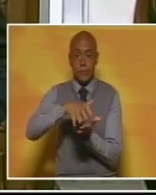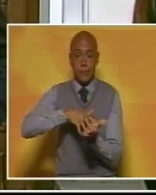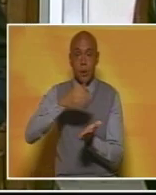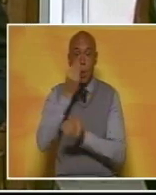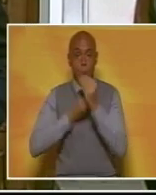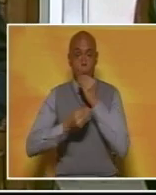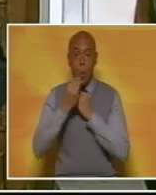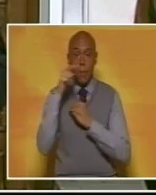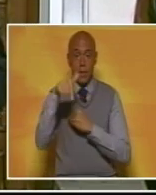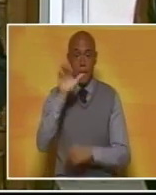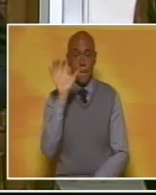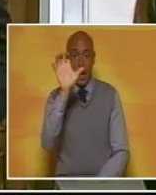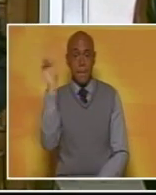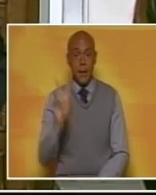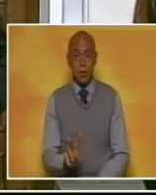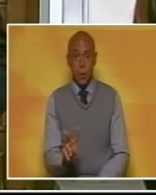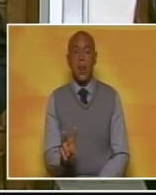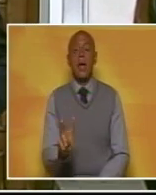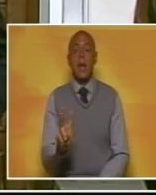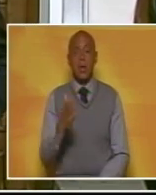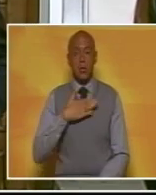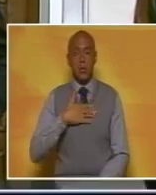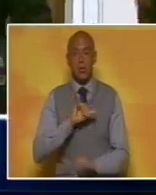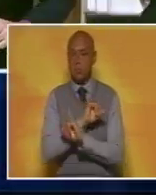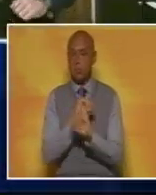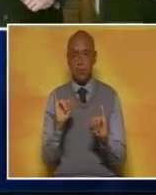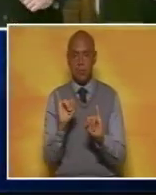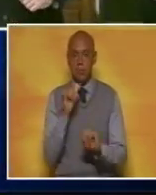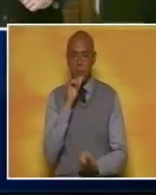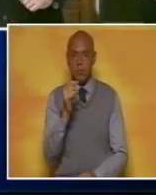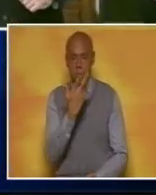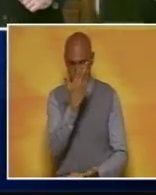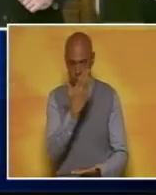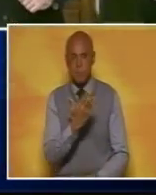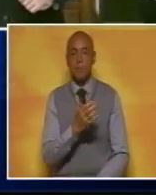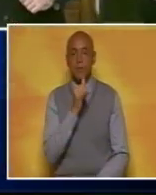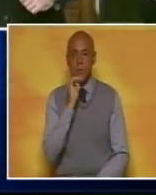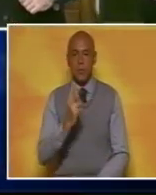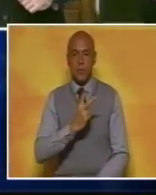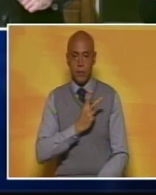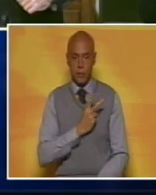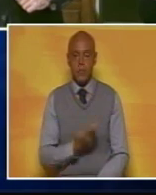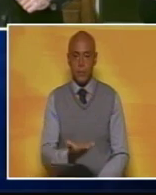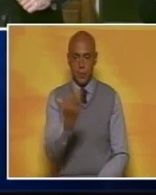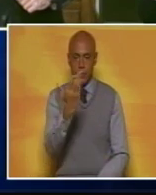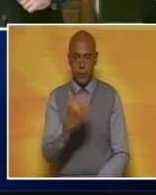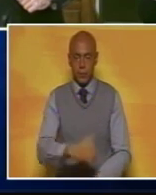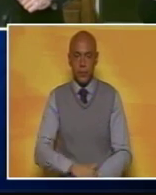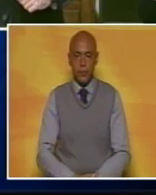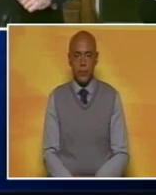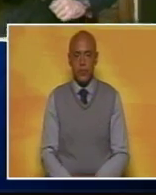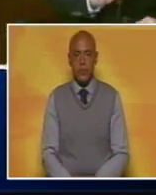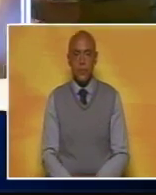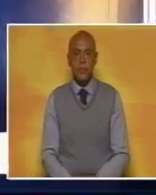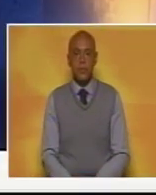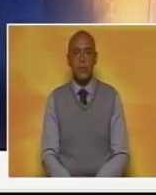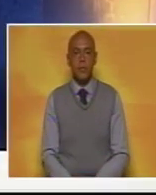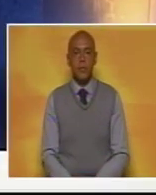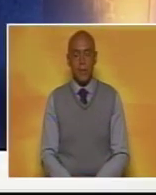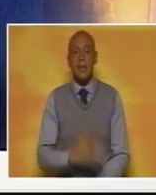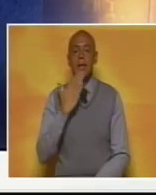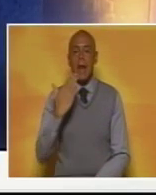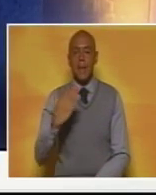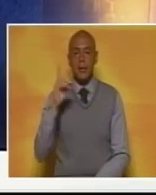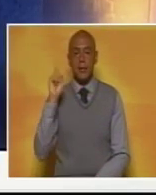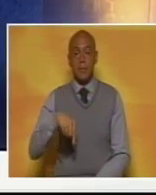del país. Nosotros finalizamos este contacto. Continúen ustedes con más de la emisión meridiana, Noticiero Venevisión.